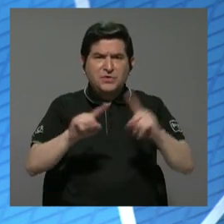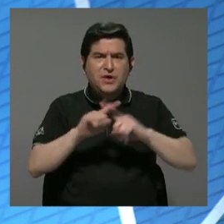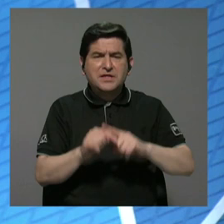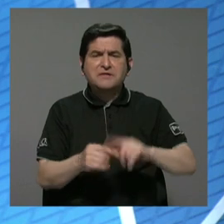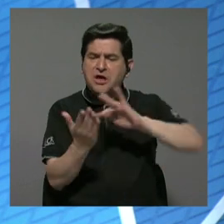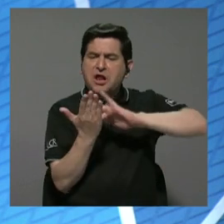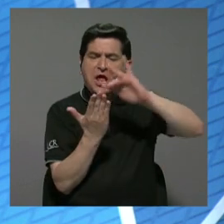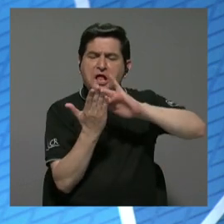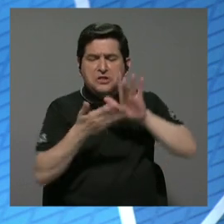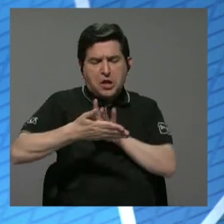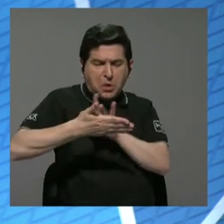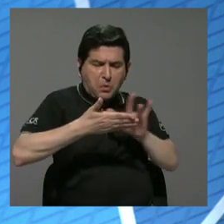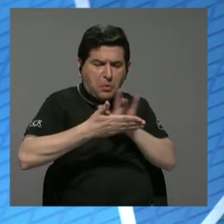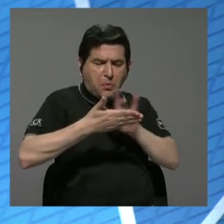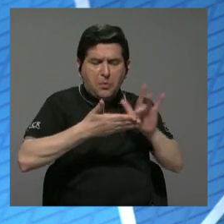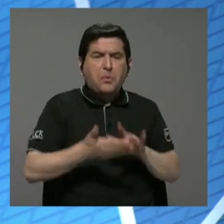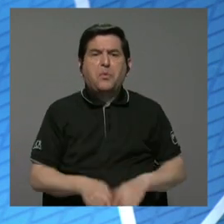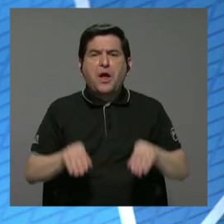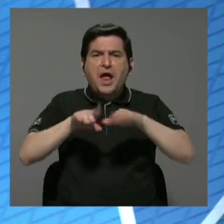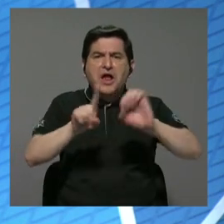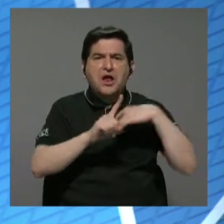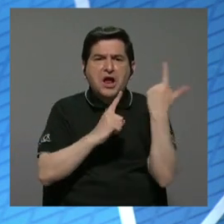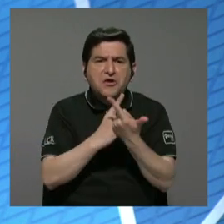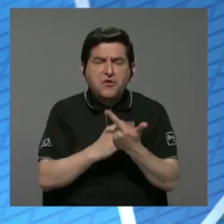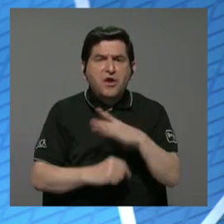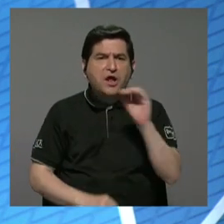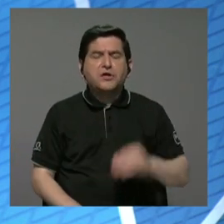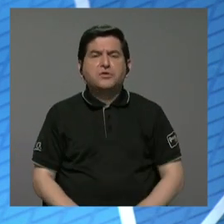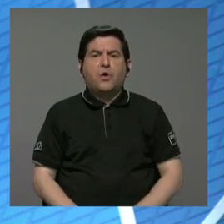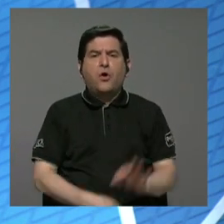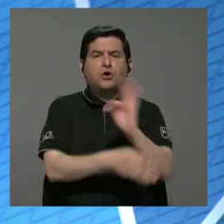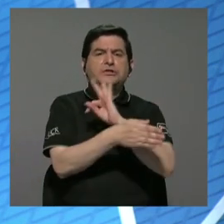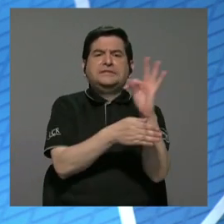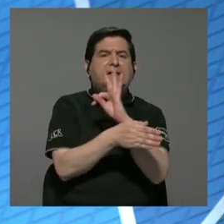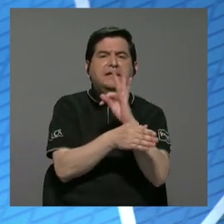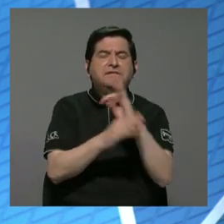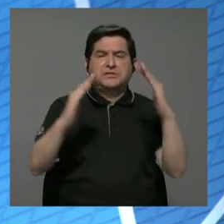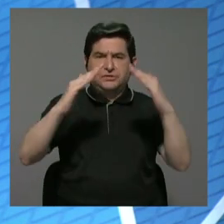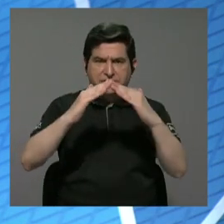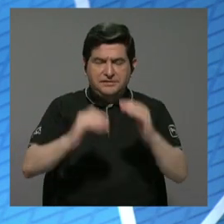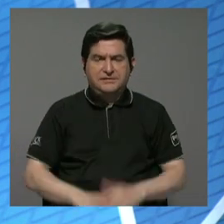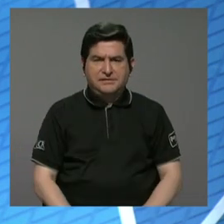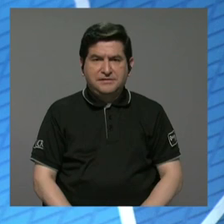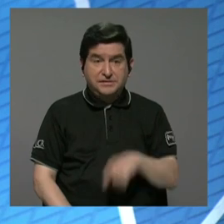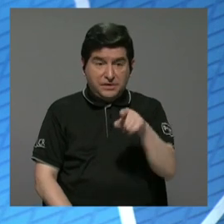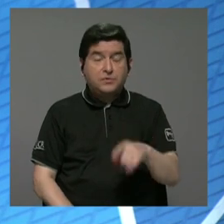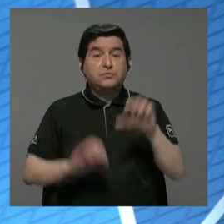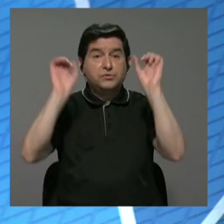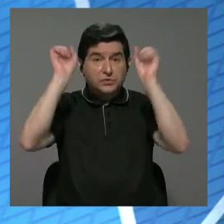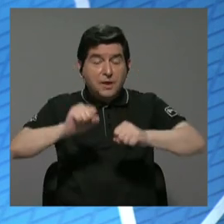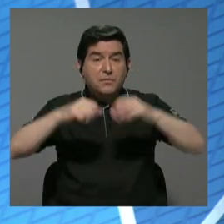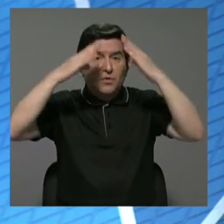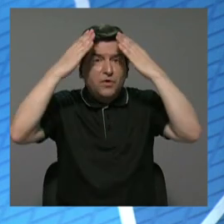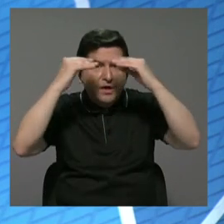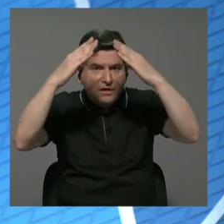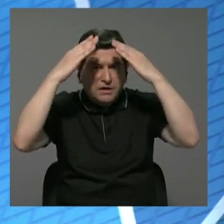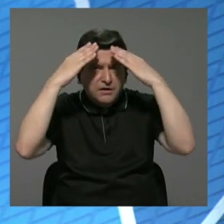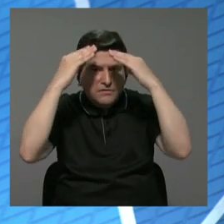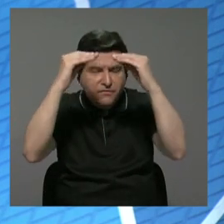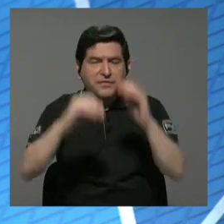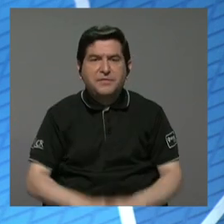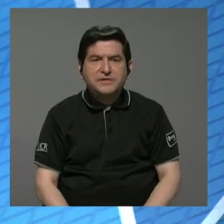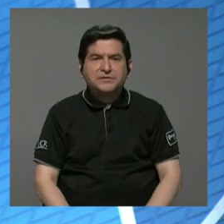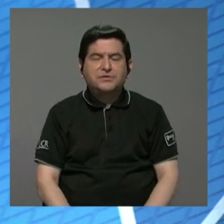dispositivos móviles, en nuestras redes sociales o en la pantalla de su televisión, haya recibido la información que